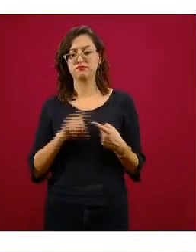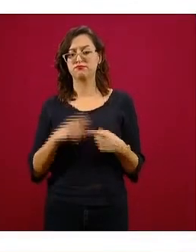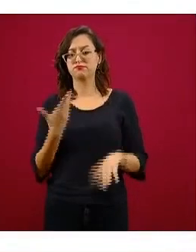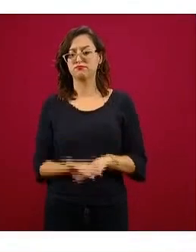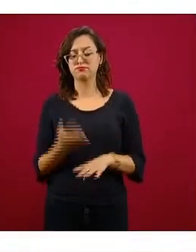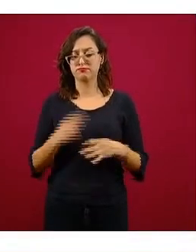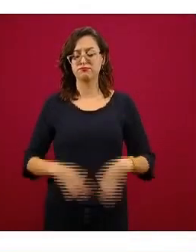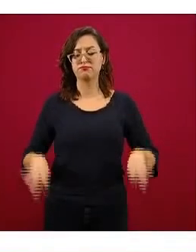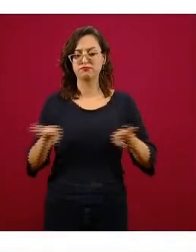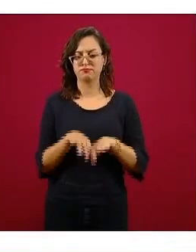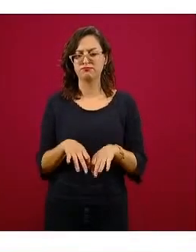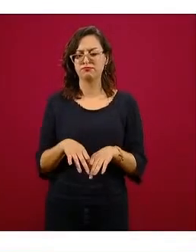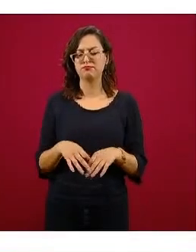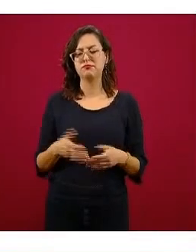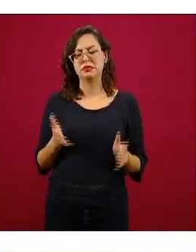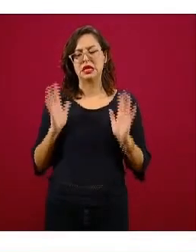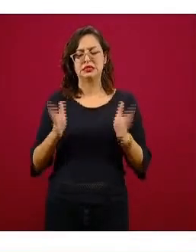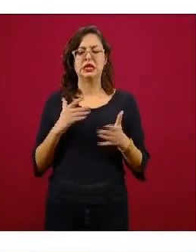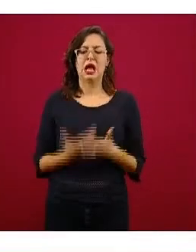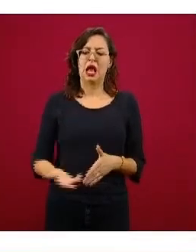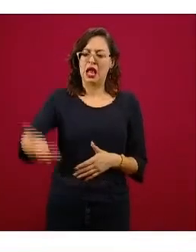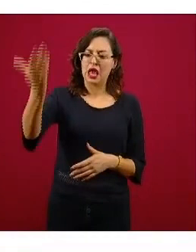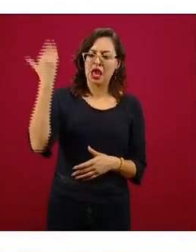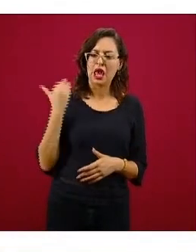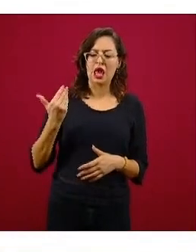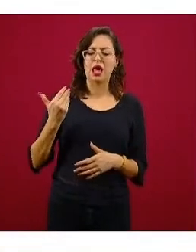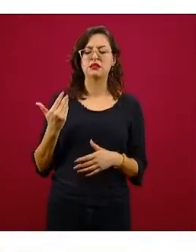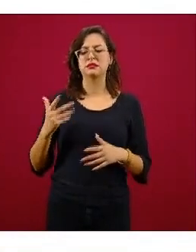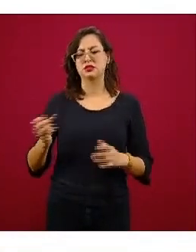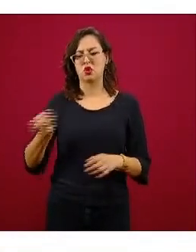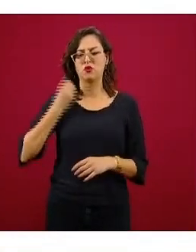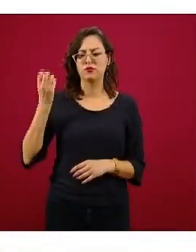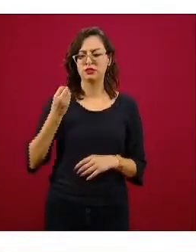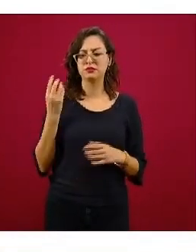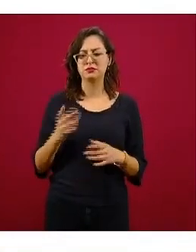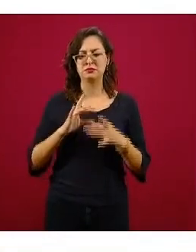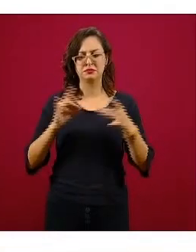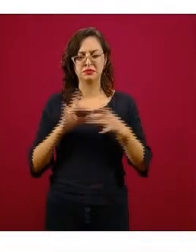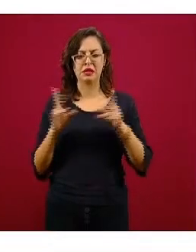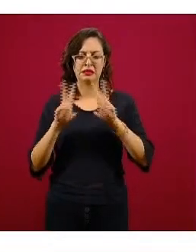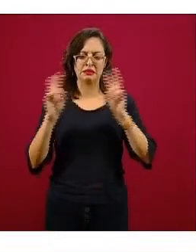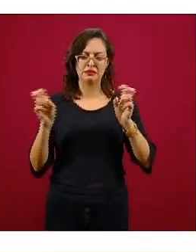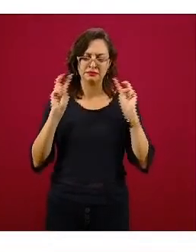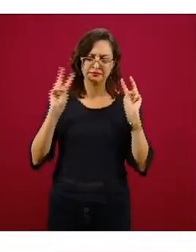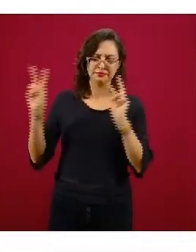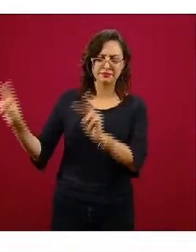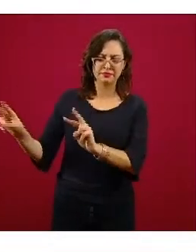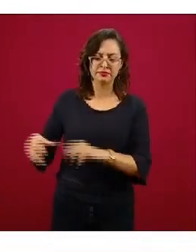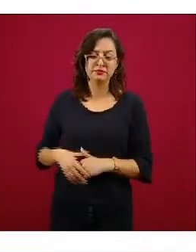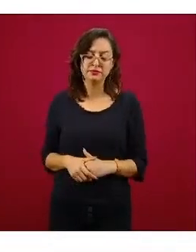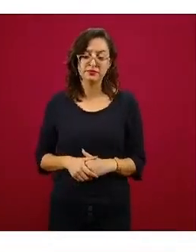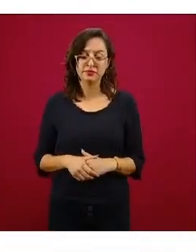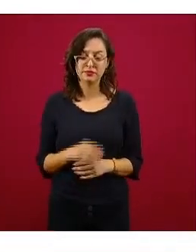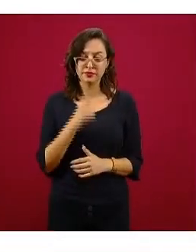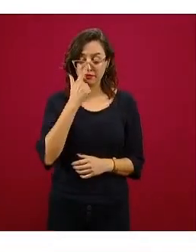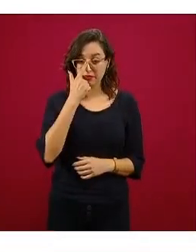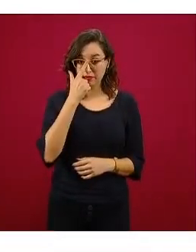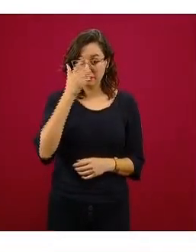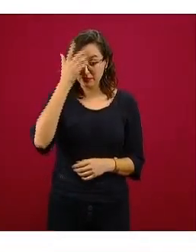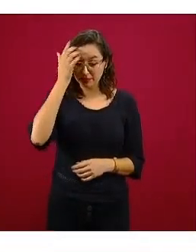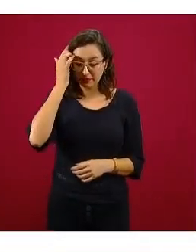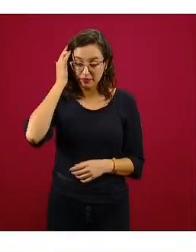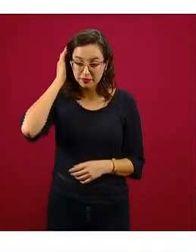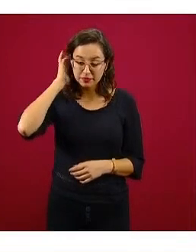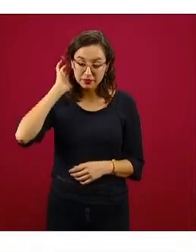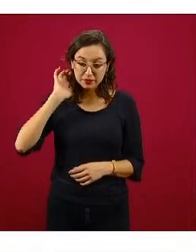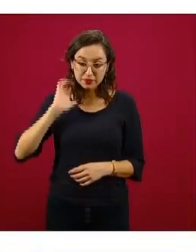eso también se ha comentado ya en conferencias previas. El incremento de la